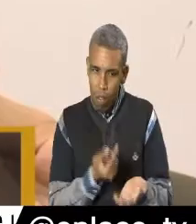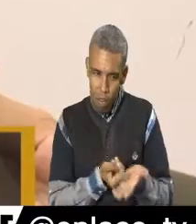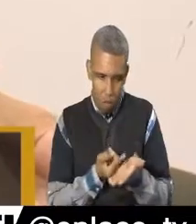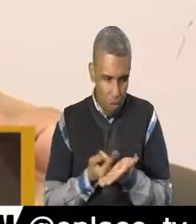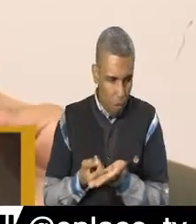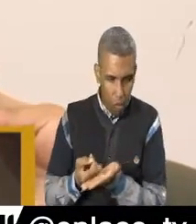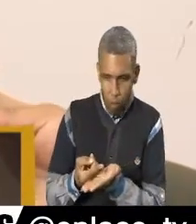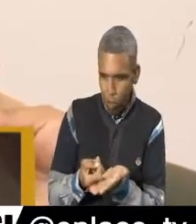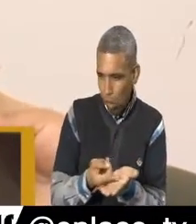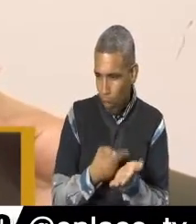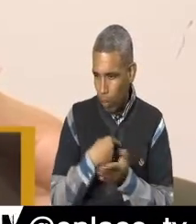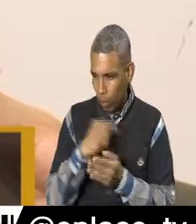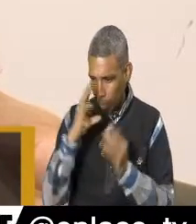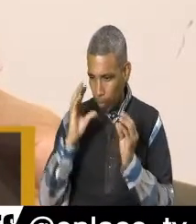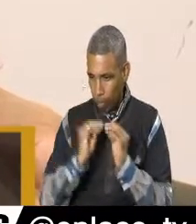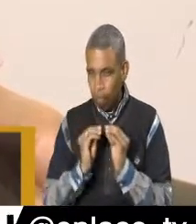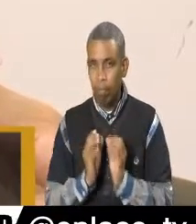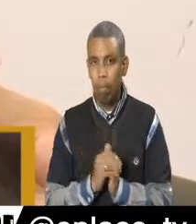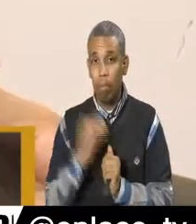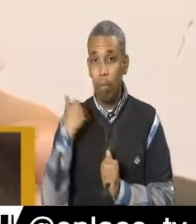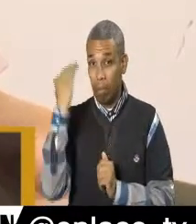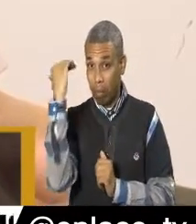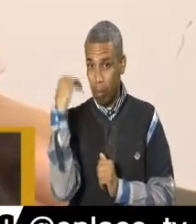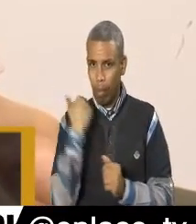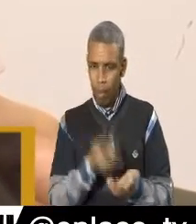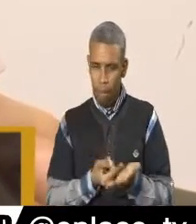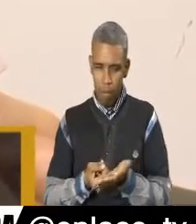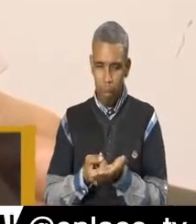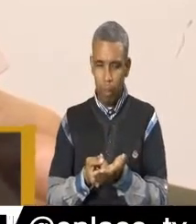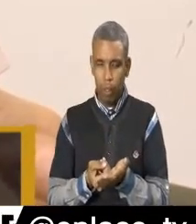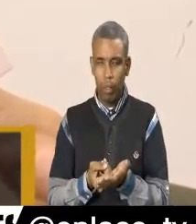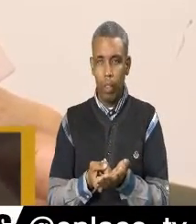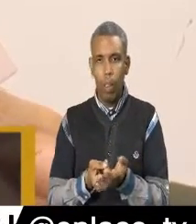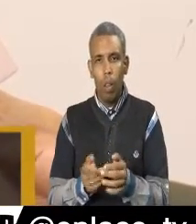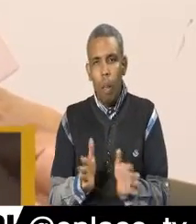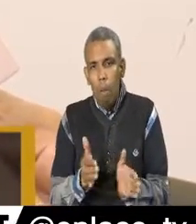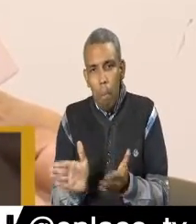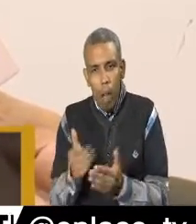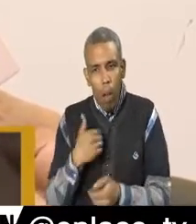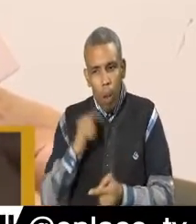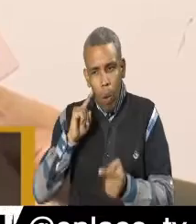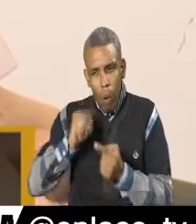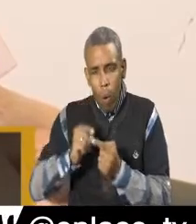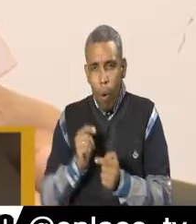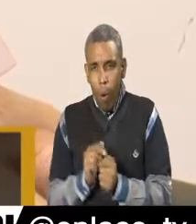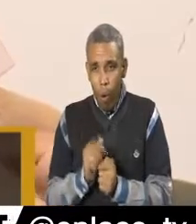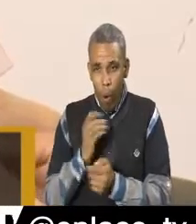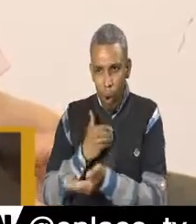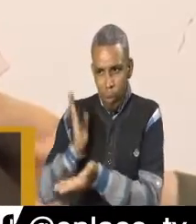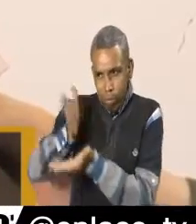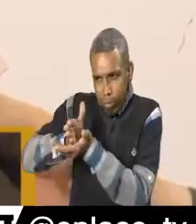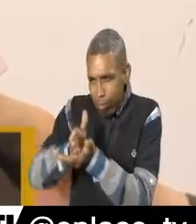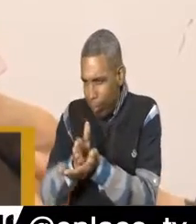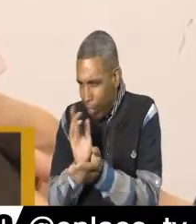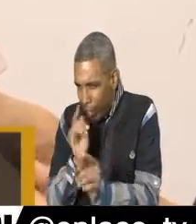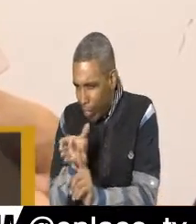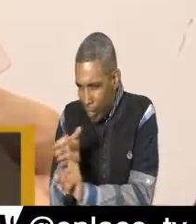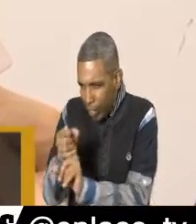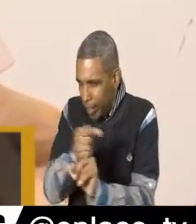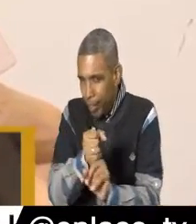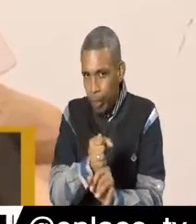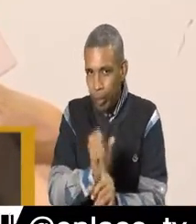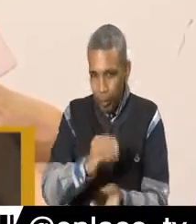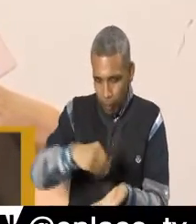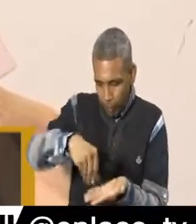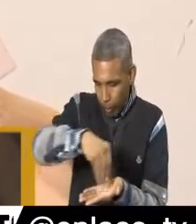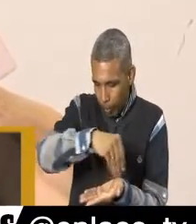ayer hicimos unos planes logrando la incautación de aproximadamente 550 gramos de marihuana, la incautación